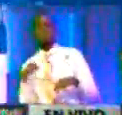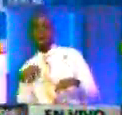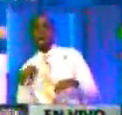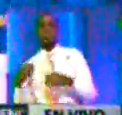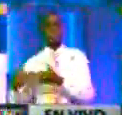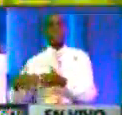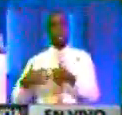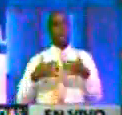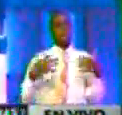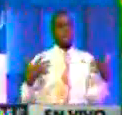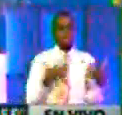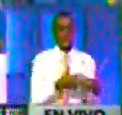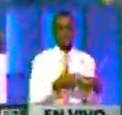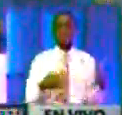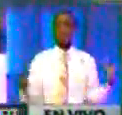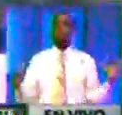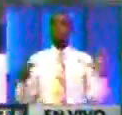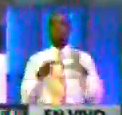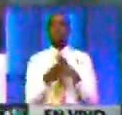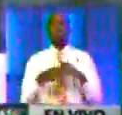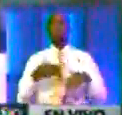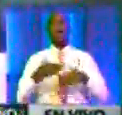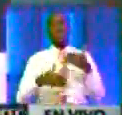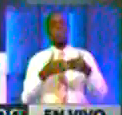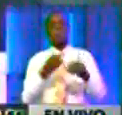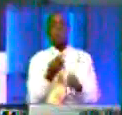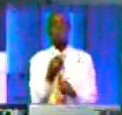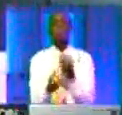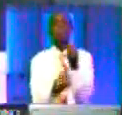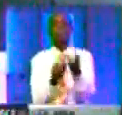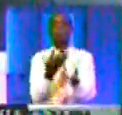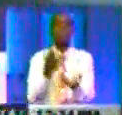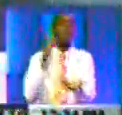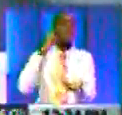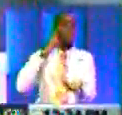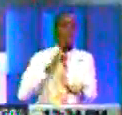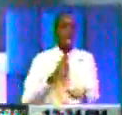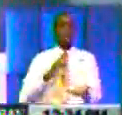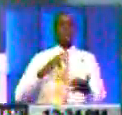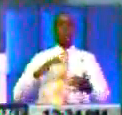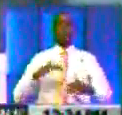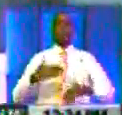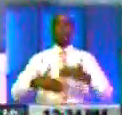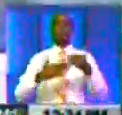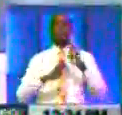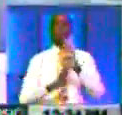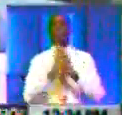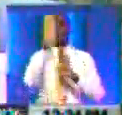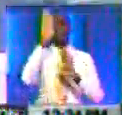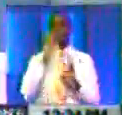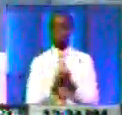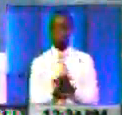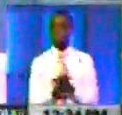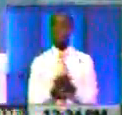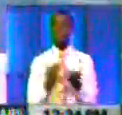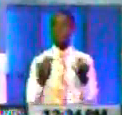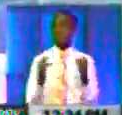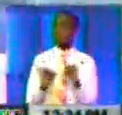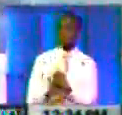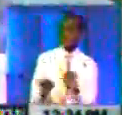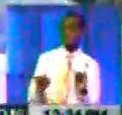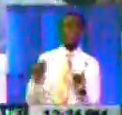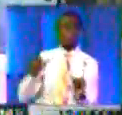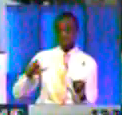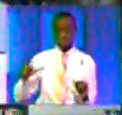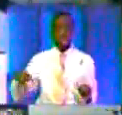al nuevo modelo económico productivo bolivariano. Pero esto no termina acá, pues estos compañeros que creen en